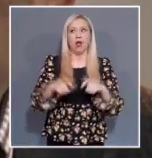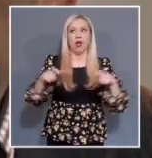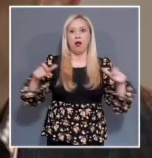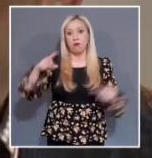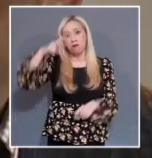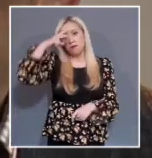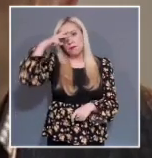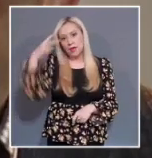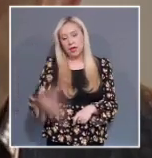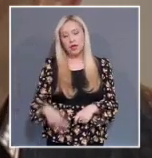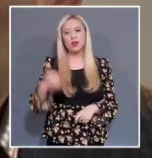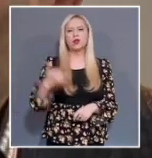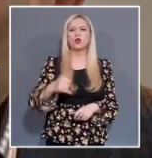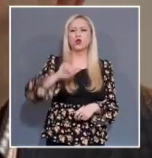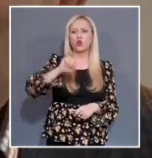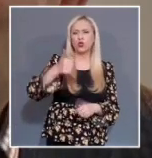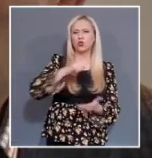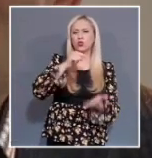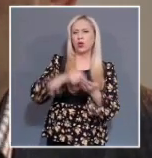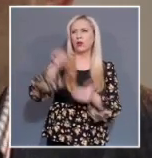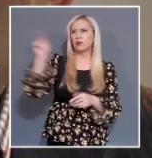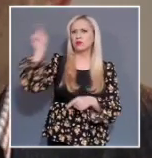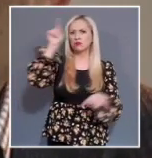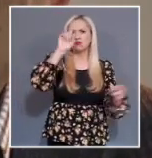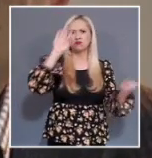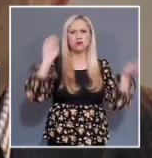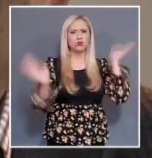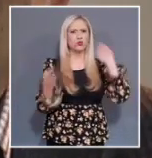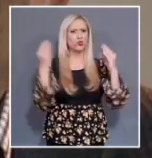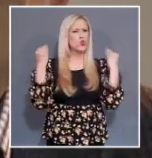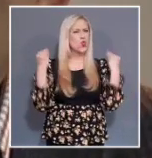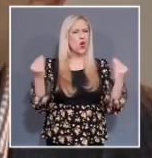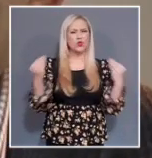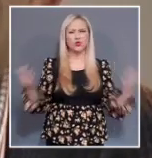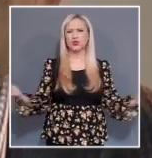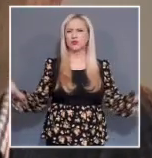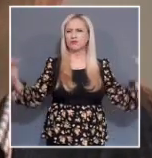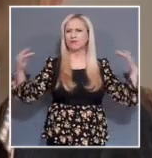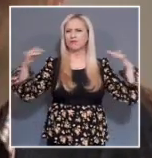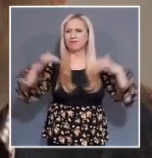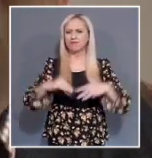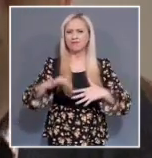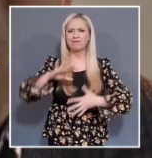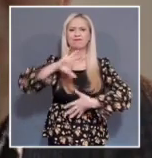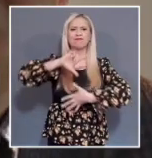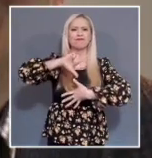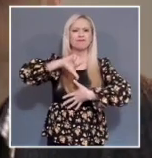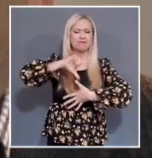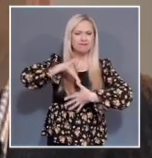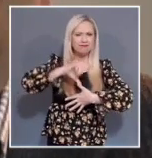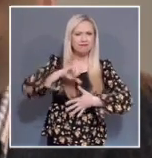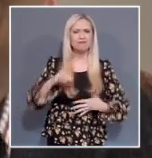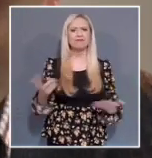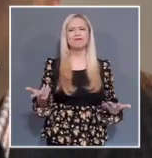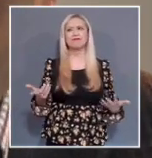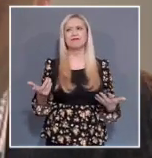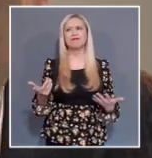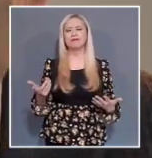muchas otras partes del mundo. Tenemos bastante audiencia de América Latina, por ejemplo. Yo cada vez que